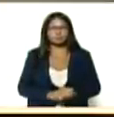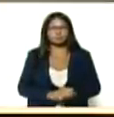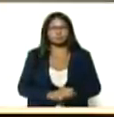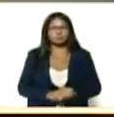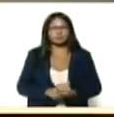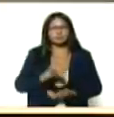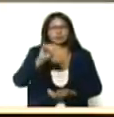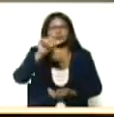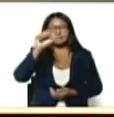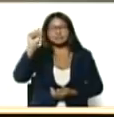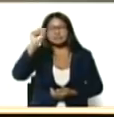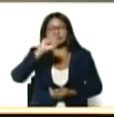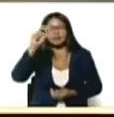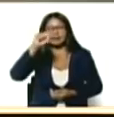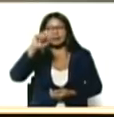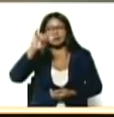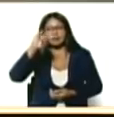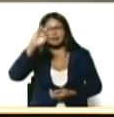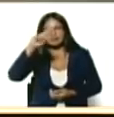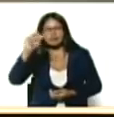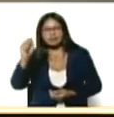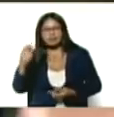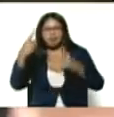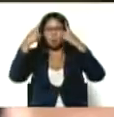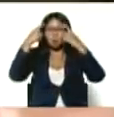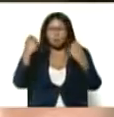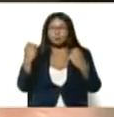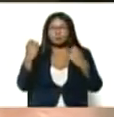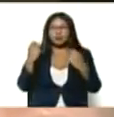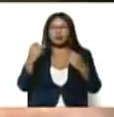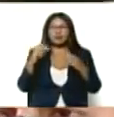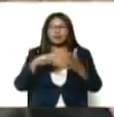Guarnieri, comisionada de profesionales y técnicos.